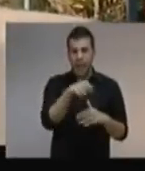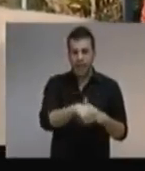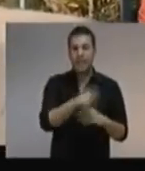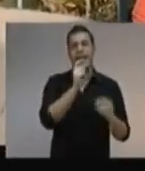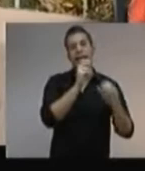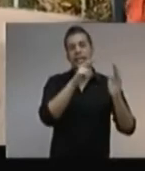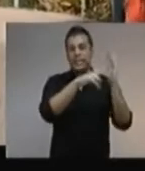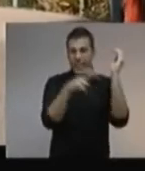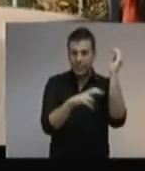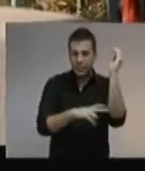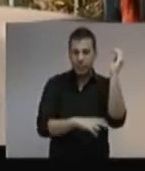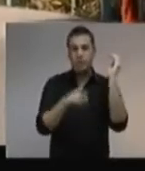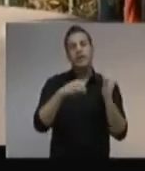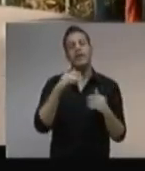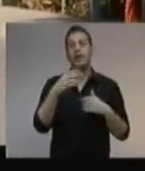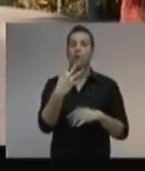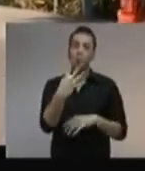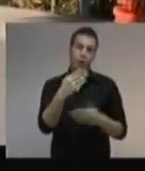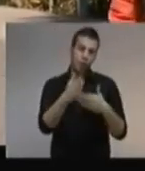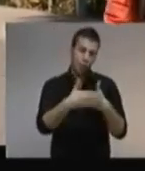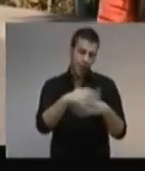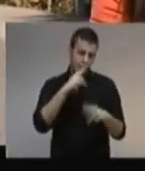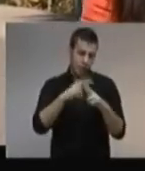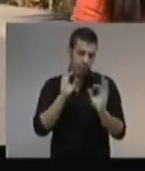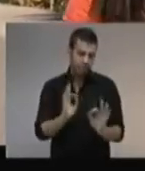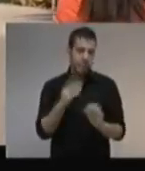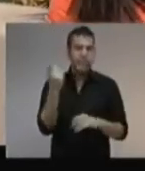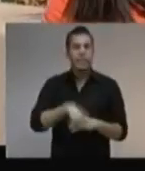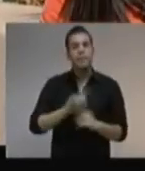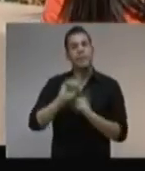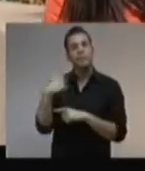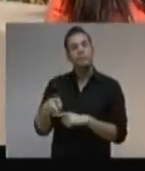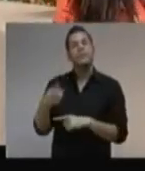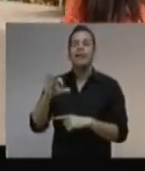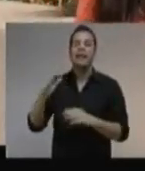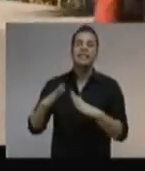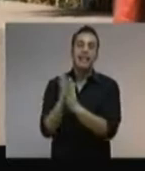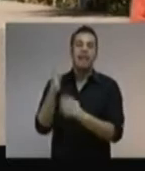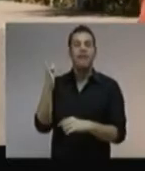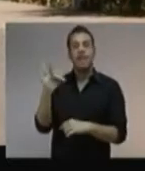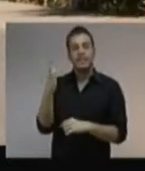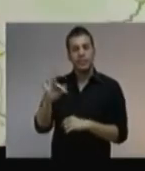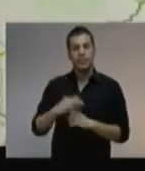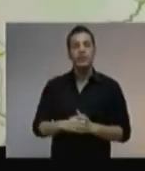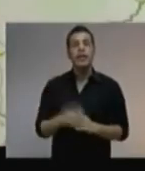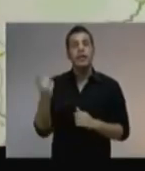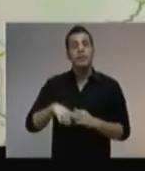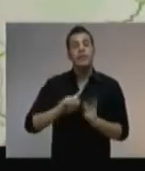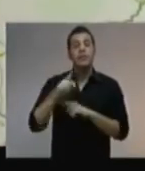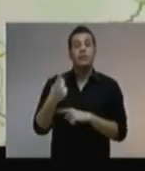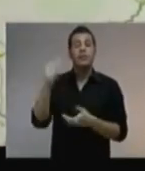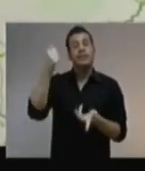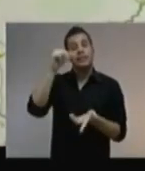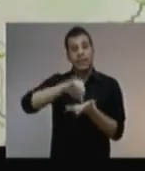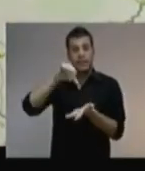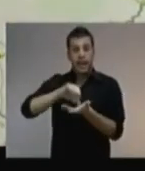conocemos el yacimiento arqueológico de Cuatro Puertas. Después bajamos al pueblo y visitamos el coqueto barrio de San Francisco. Después vamos a la capital